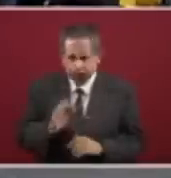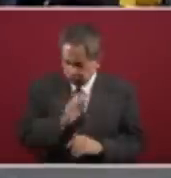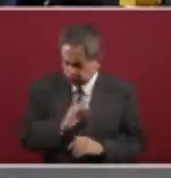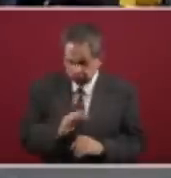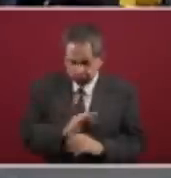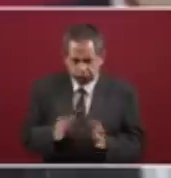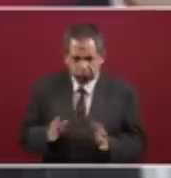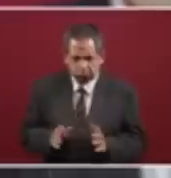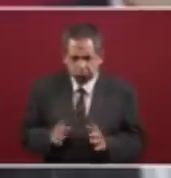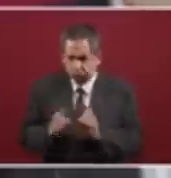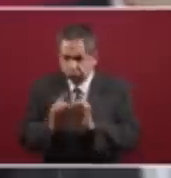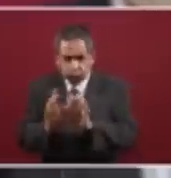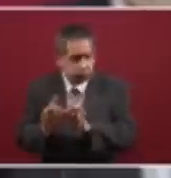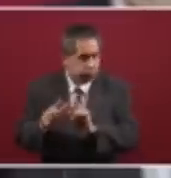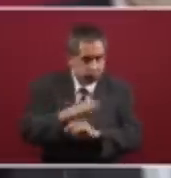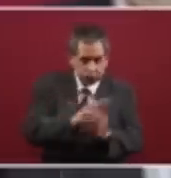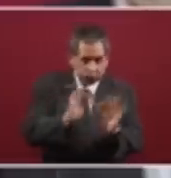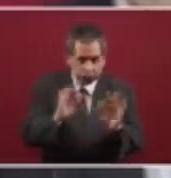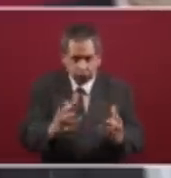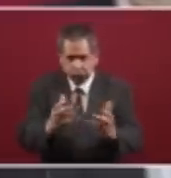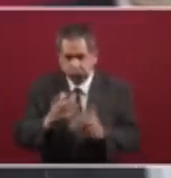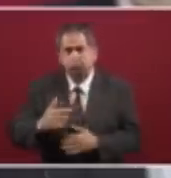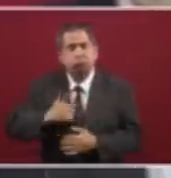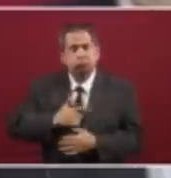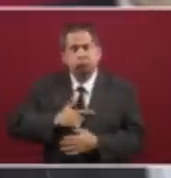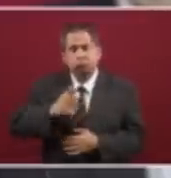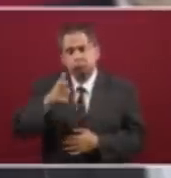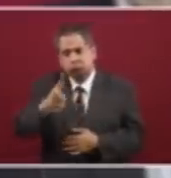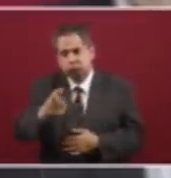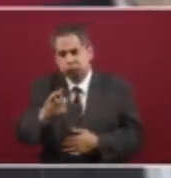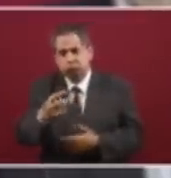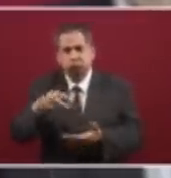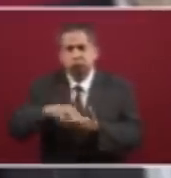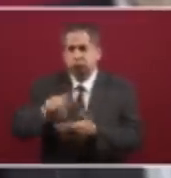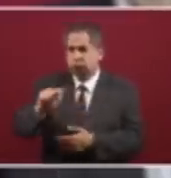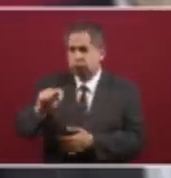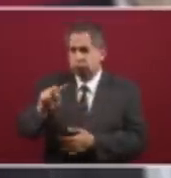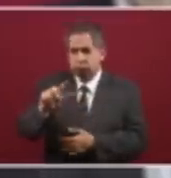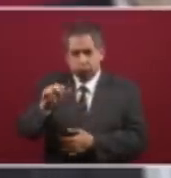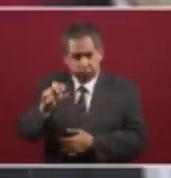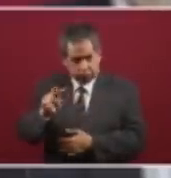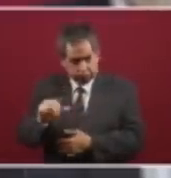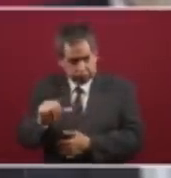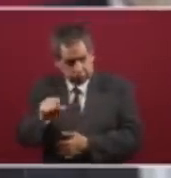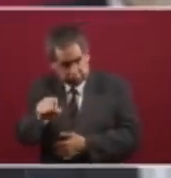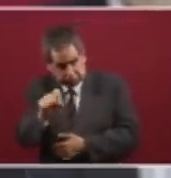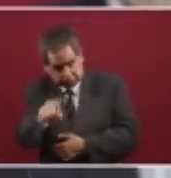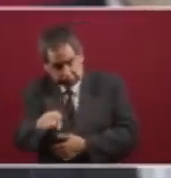se den las condiciones y me da mucho gusto que televisa este